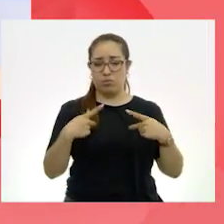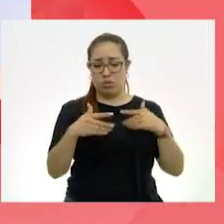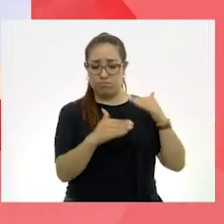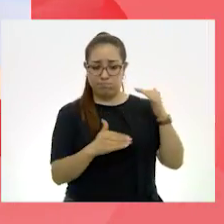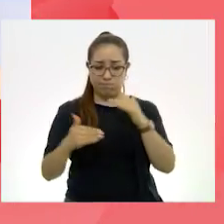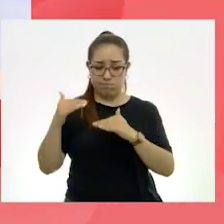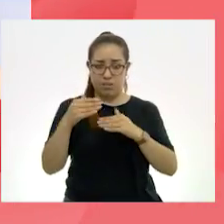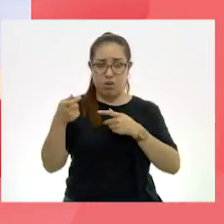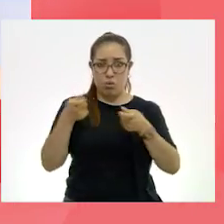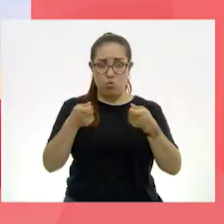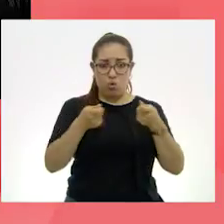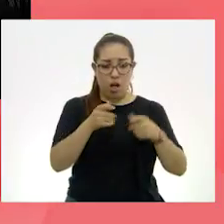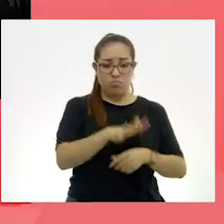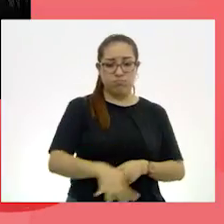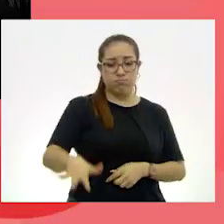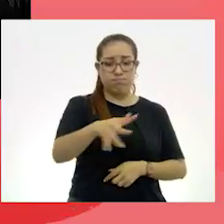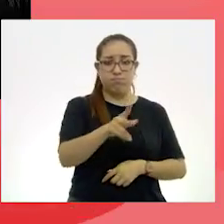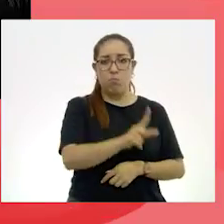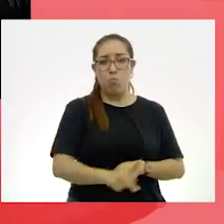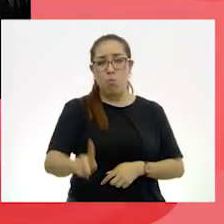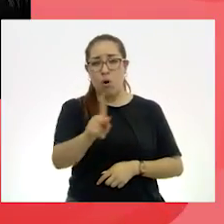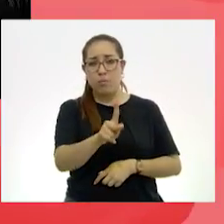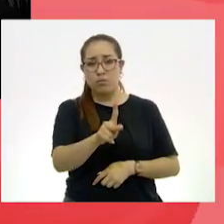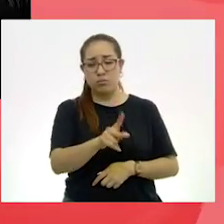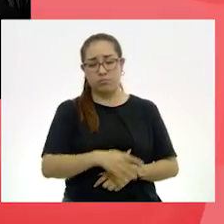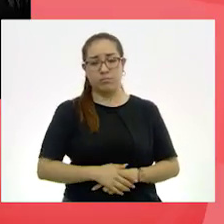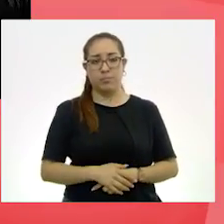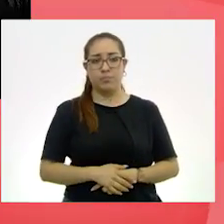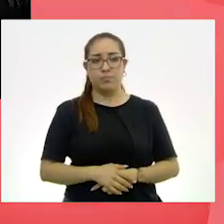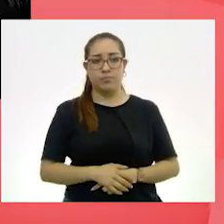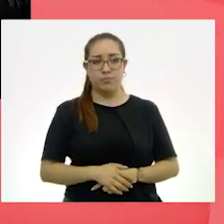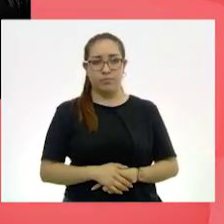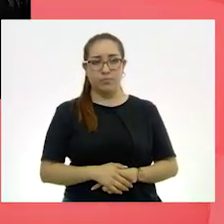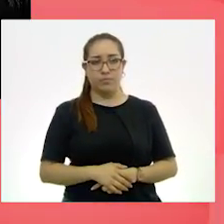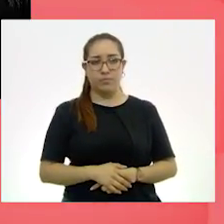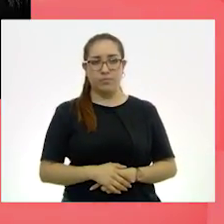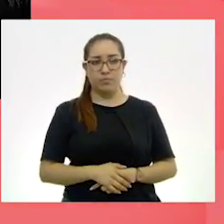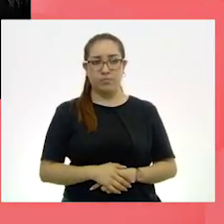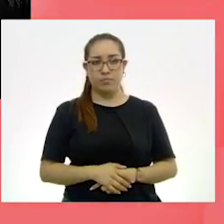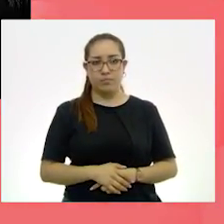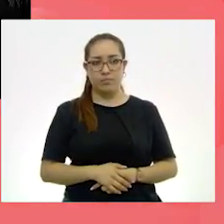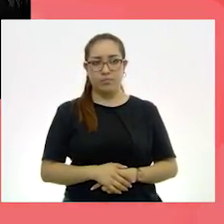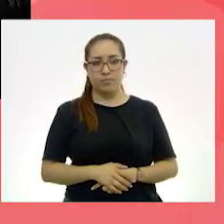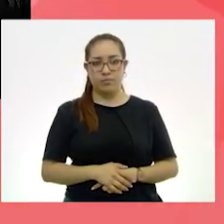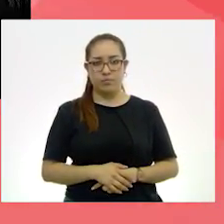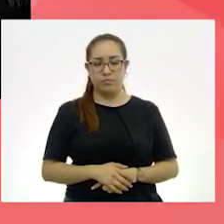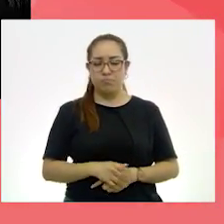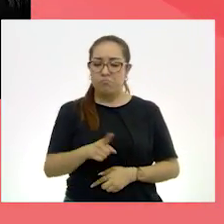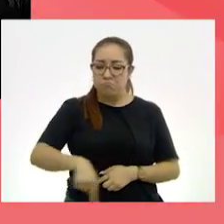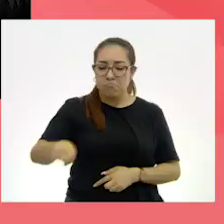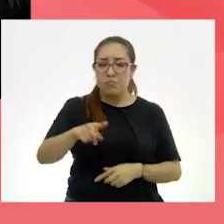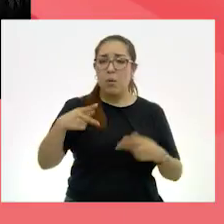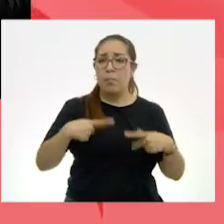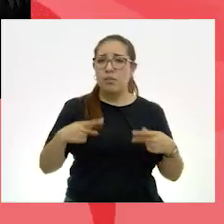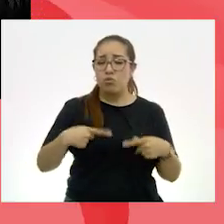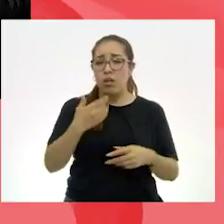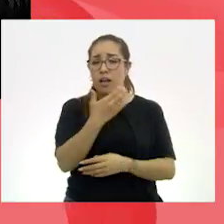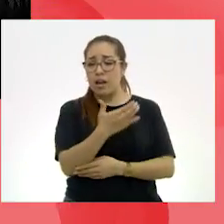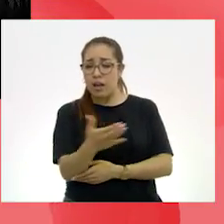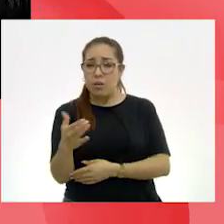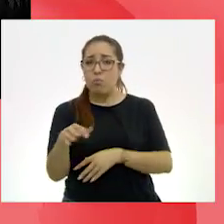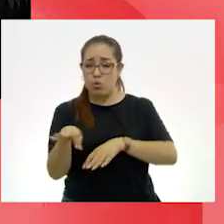pueblos. Te quiero decir algo que les dolía mucho a los campesinos, especialmente a